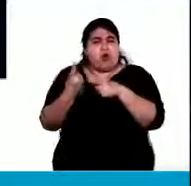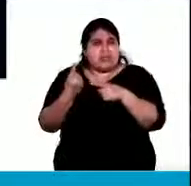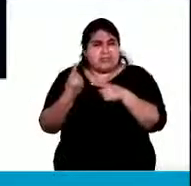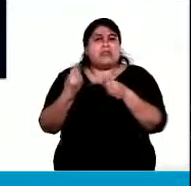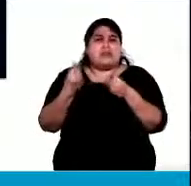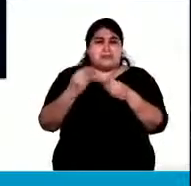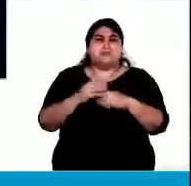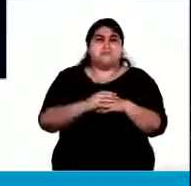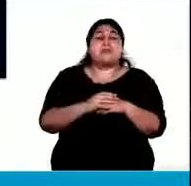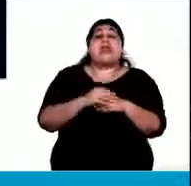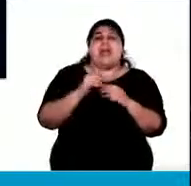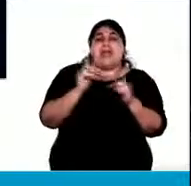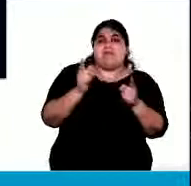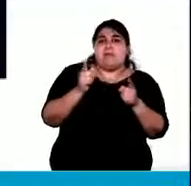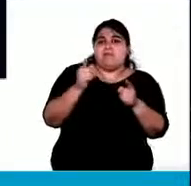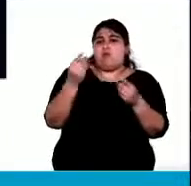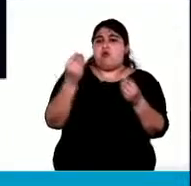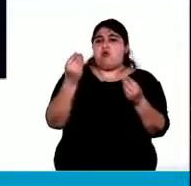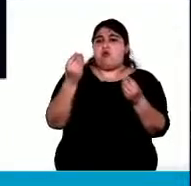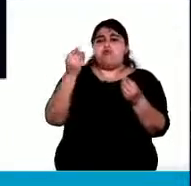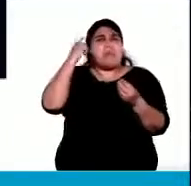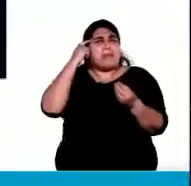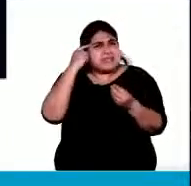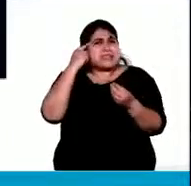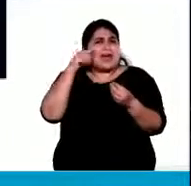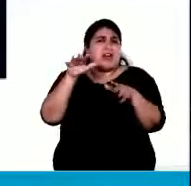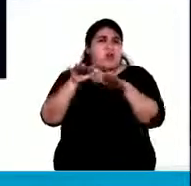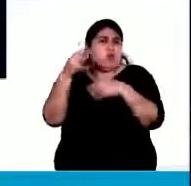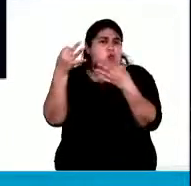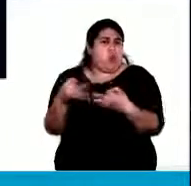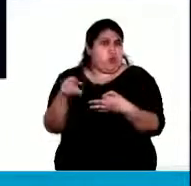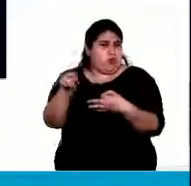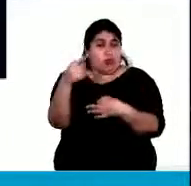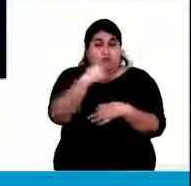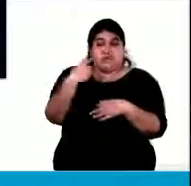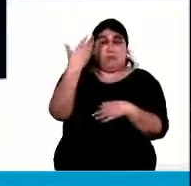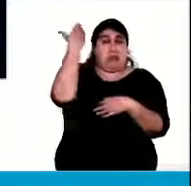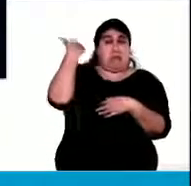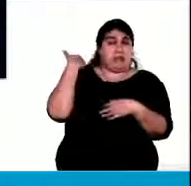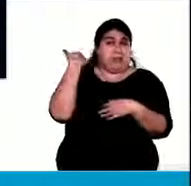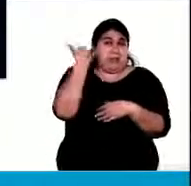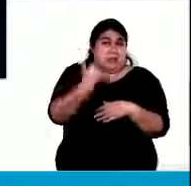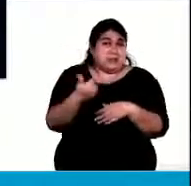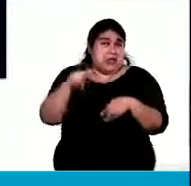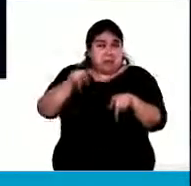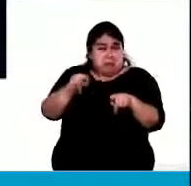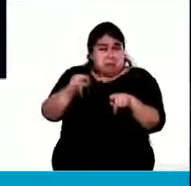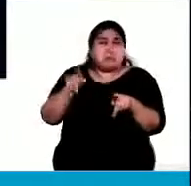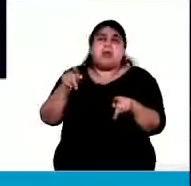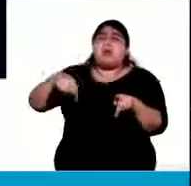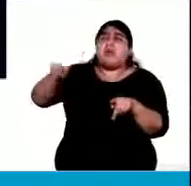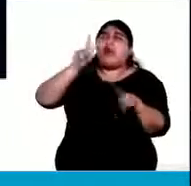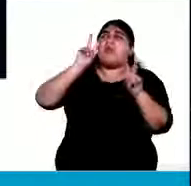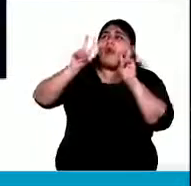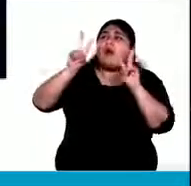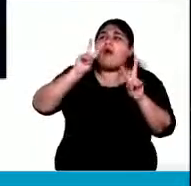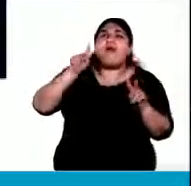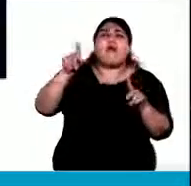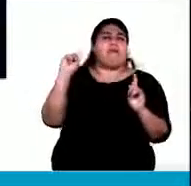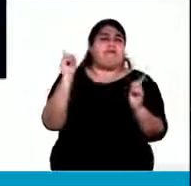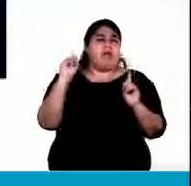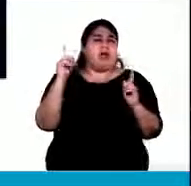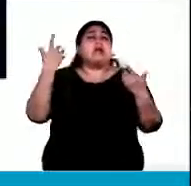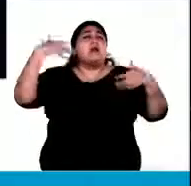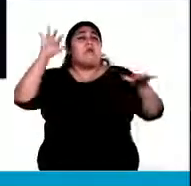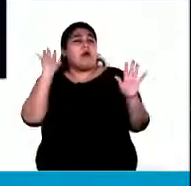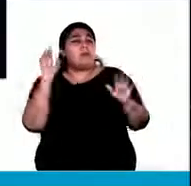descalzado, y me parece que este fue el caso. Como se lo dije la semana pasada, y hoy no escuché a uno decir, che, capaz fue